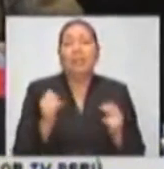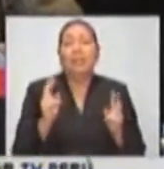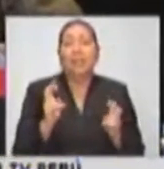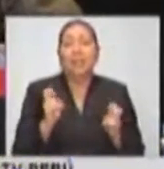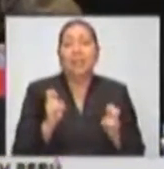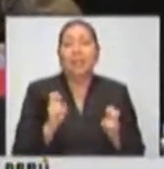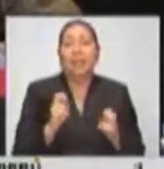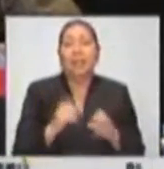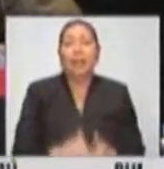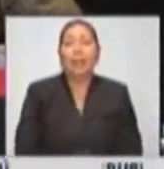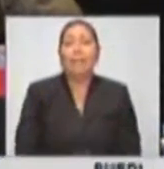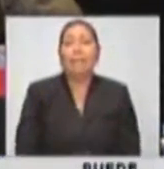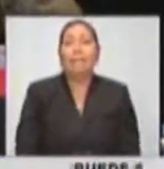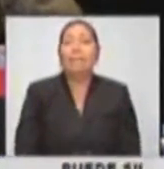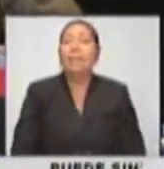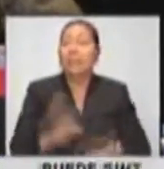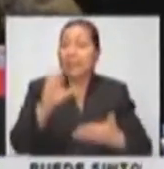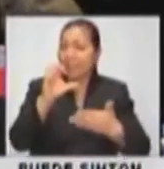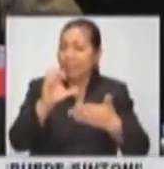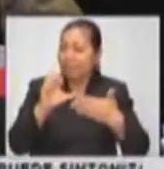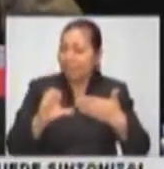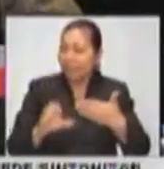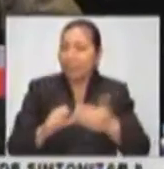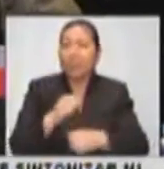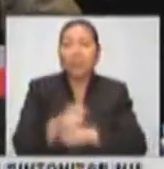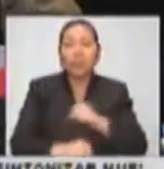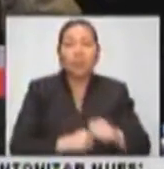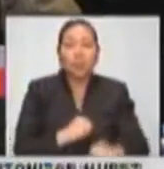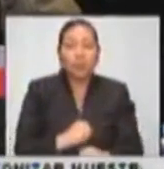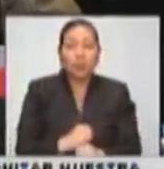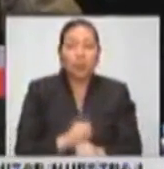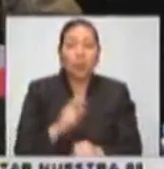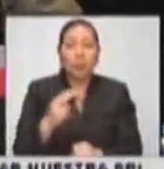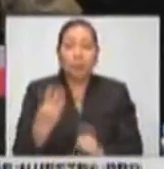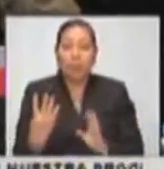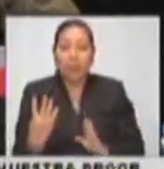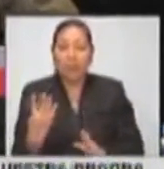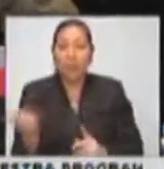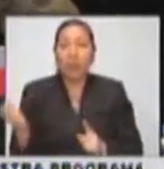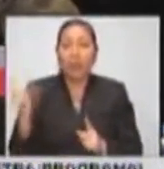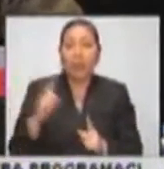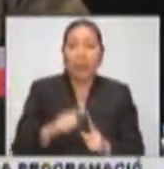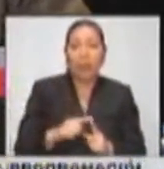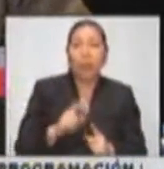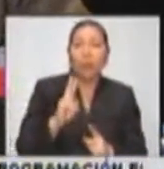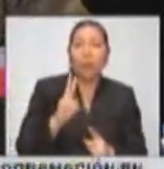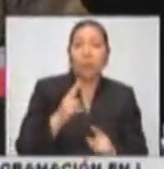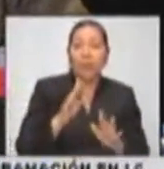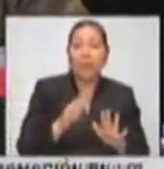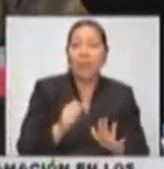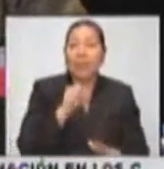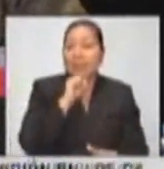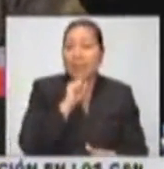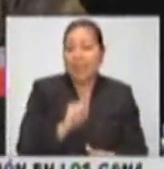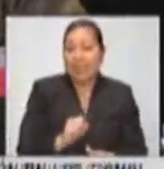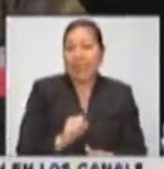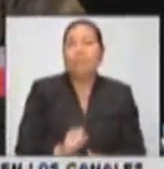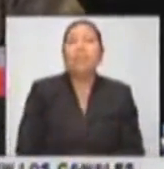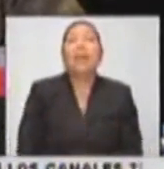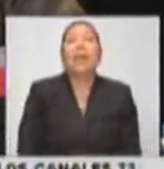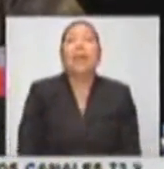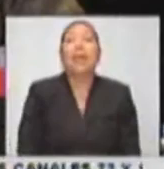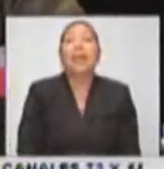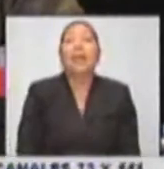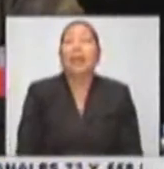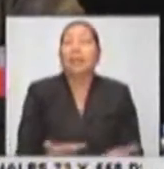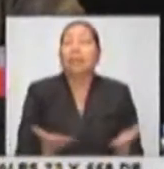temas. Esa fue la cronología entonces de los años 2014 hasta diciembre de 2016, donde